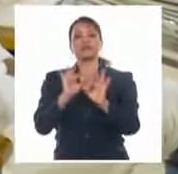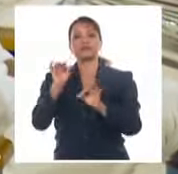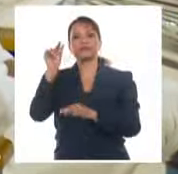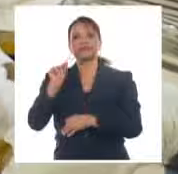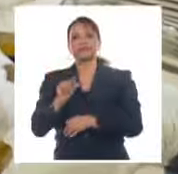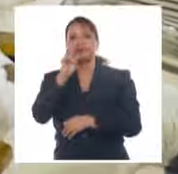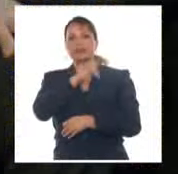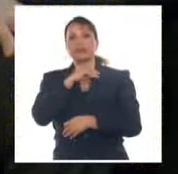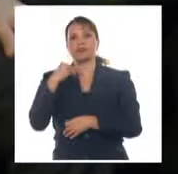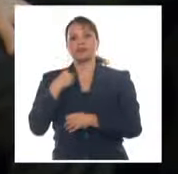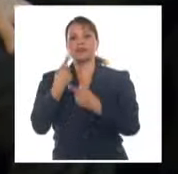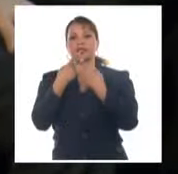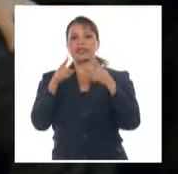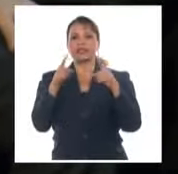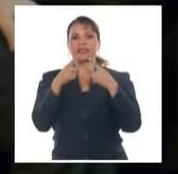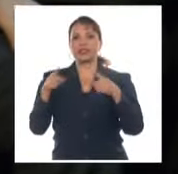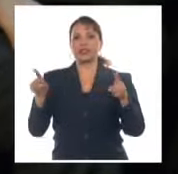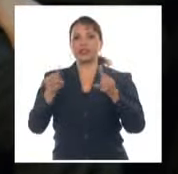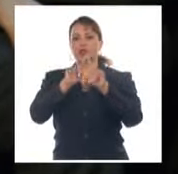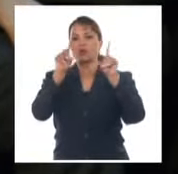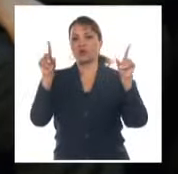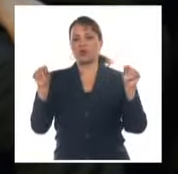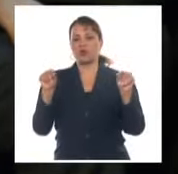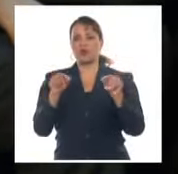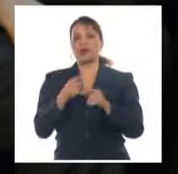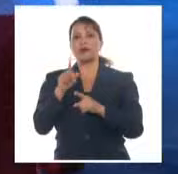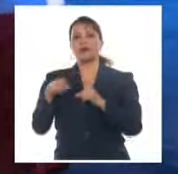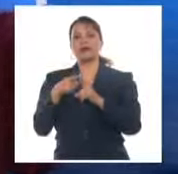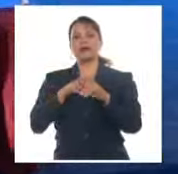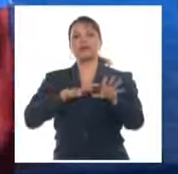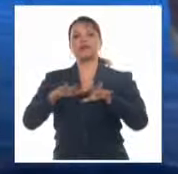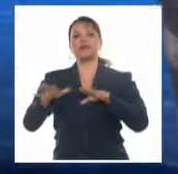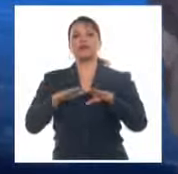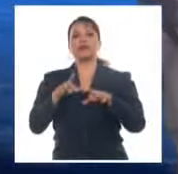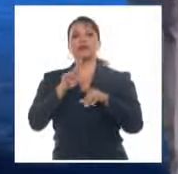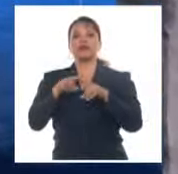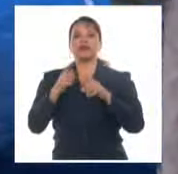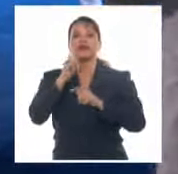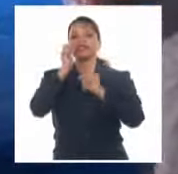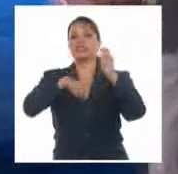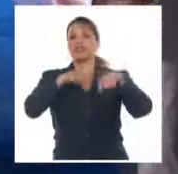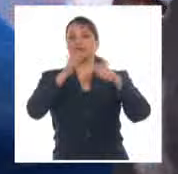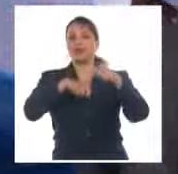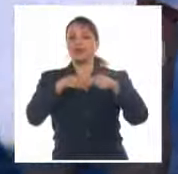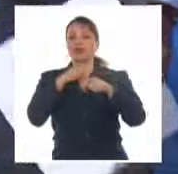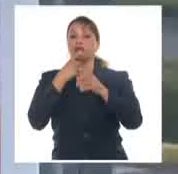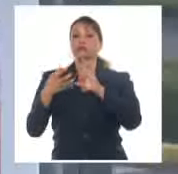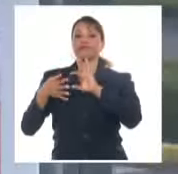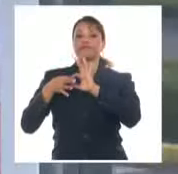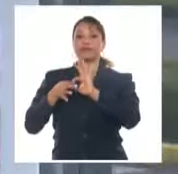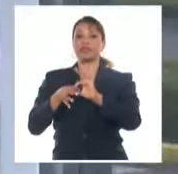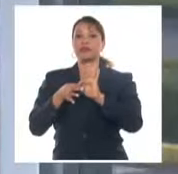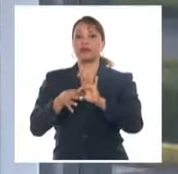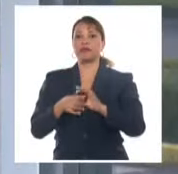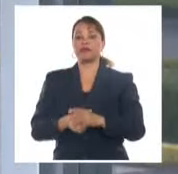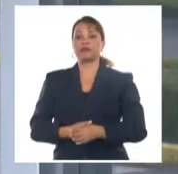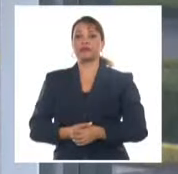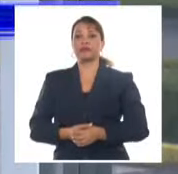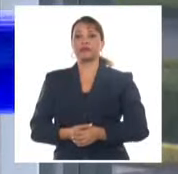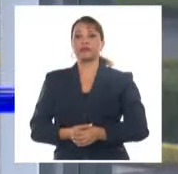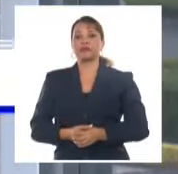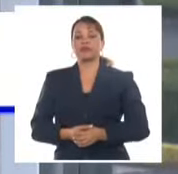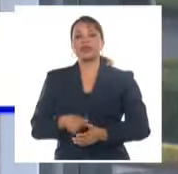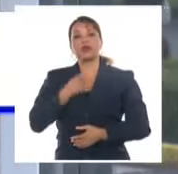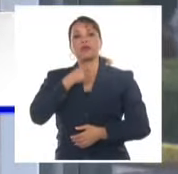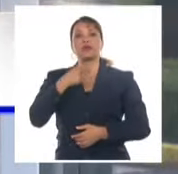médica en todas las provincias del país y de la preparación para cometer cirugías de alta complejidad hablo de la la cirugía